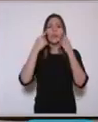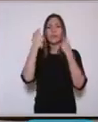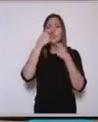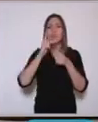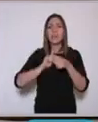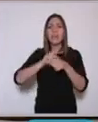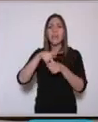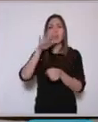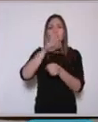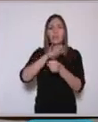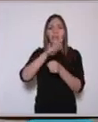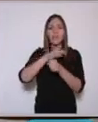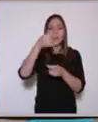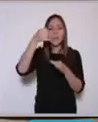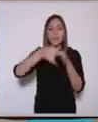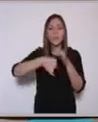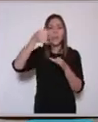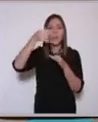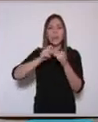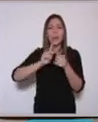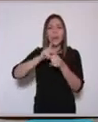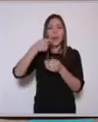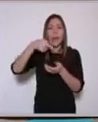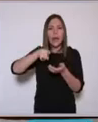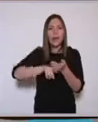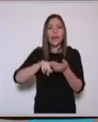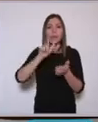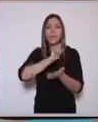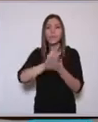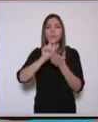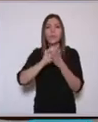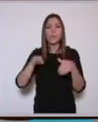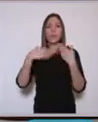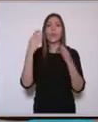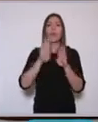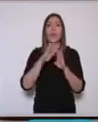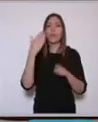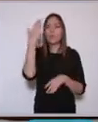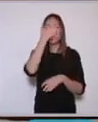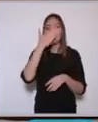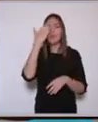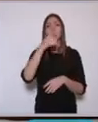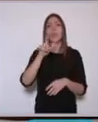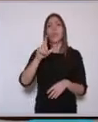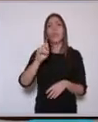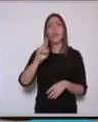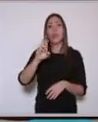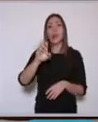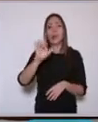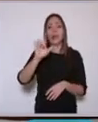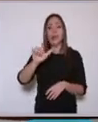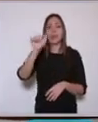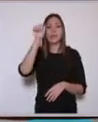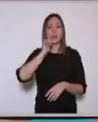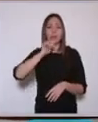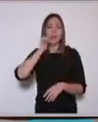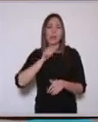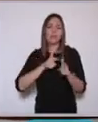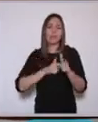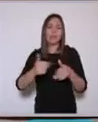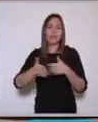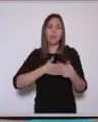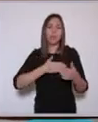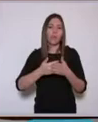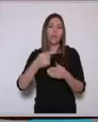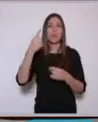medio de mascarillas que ya sabemos que siempre L'Oréal está muy a la vanguardia para ofrecernos